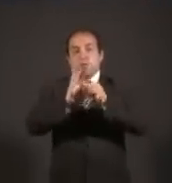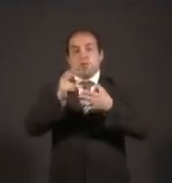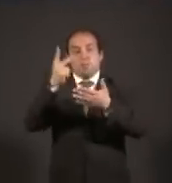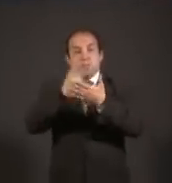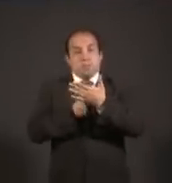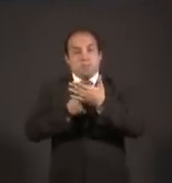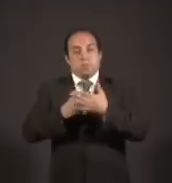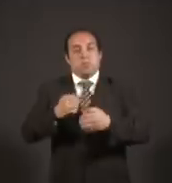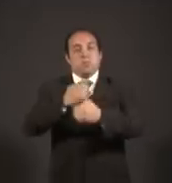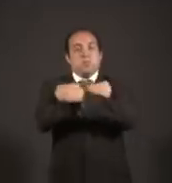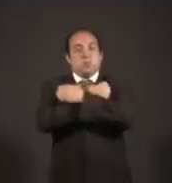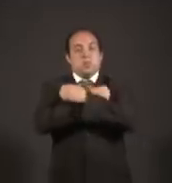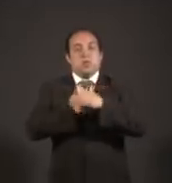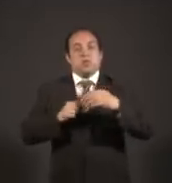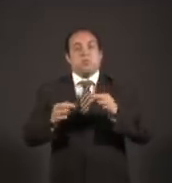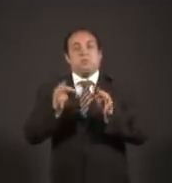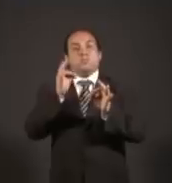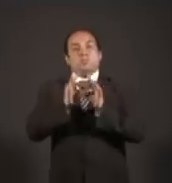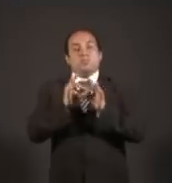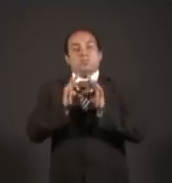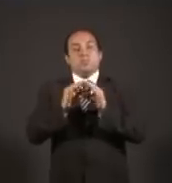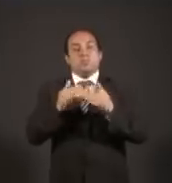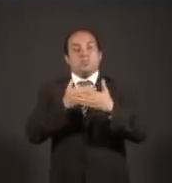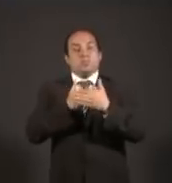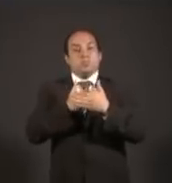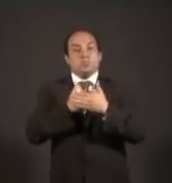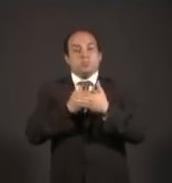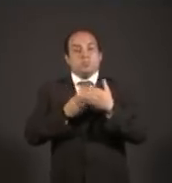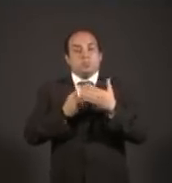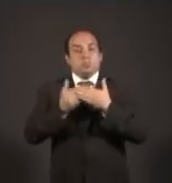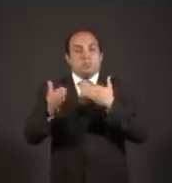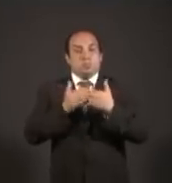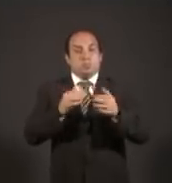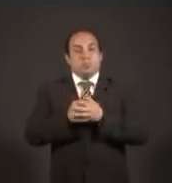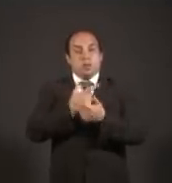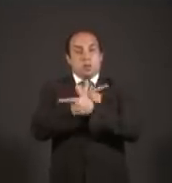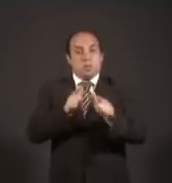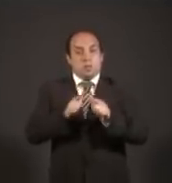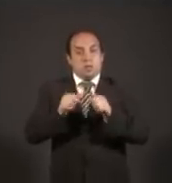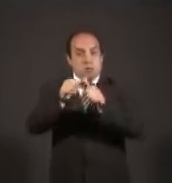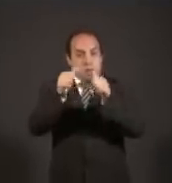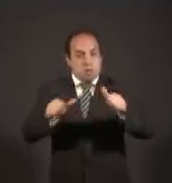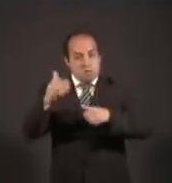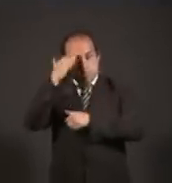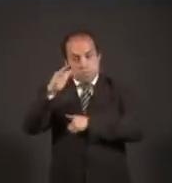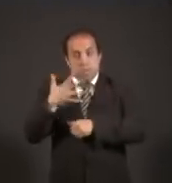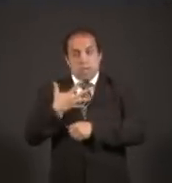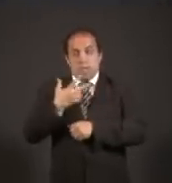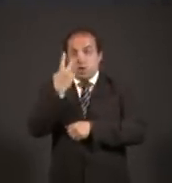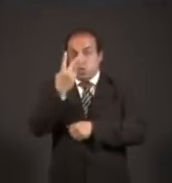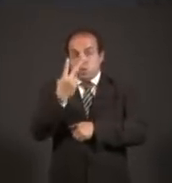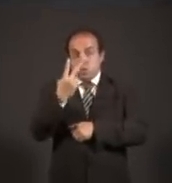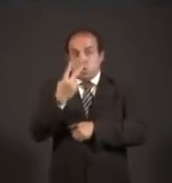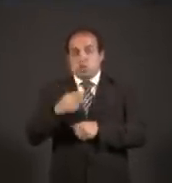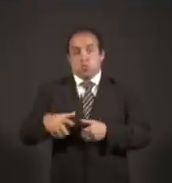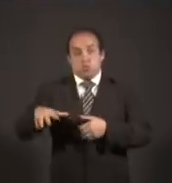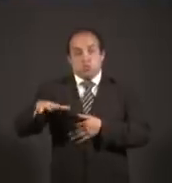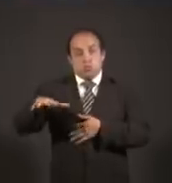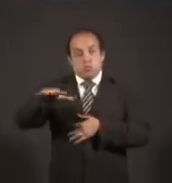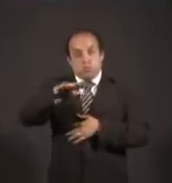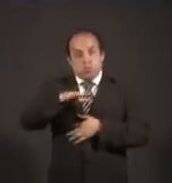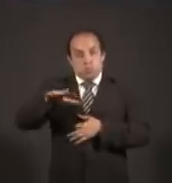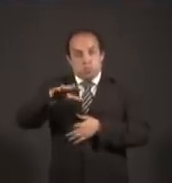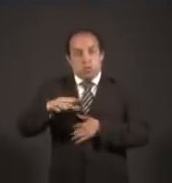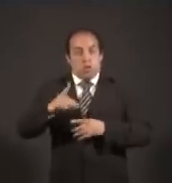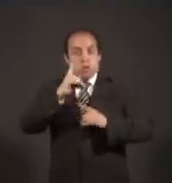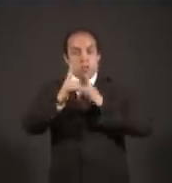de Innovación, Libertad, Arte, Educación y Saberes, y además tiene dos canchas públicas o dos centros deportivos públicos que van a